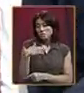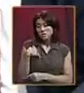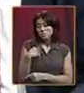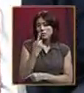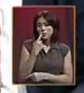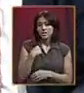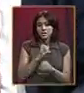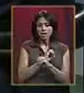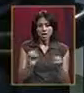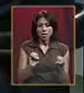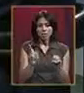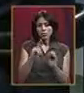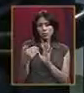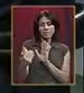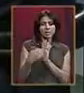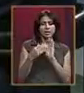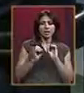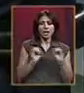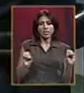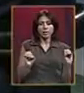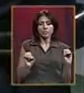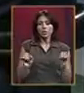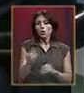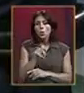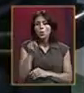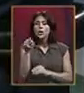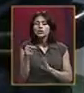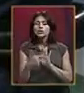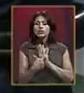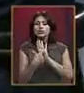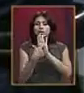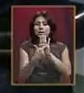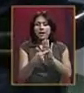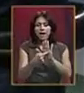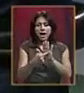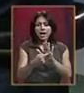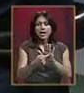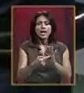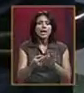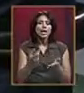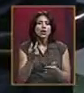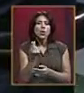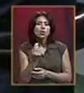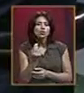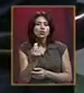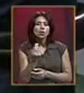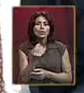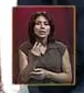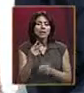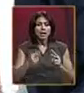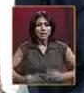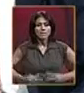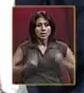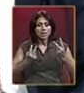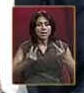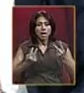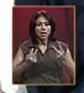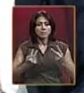nada. Claro, como eso se refleja en el costo de la vida por ese canal, se puede ver un